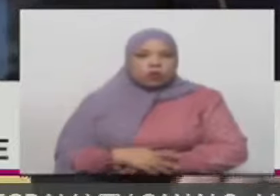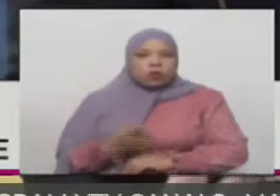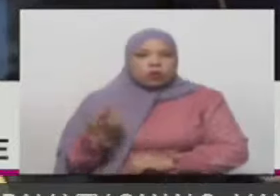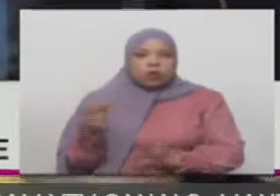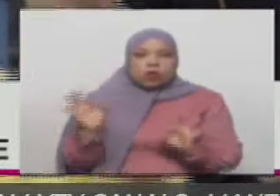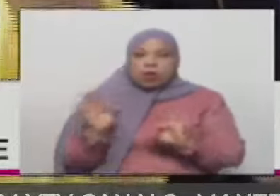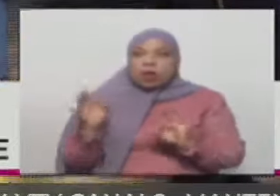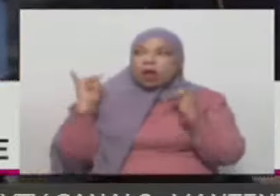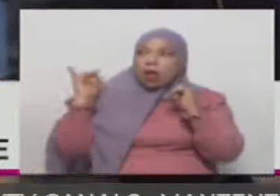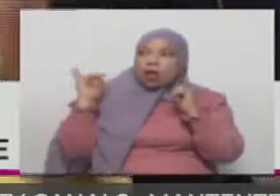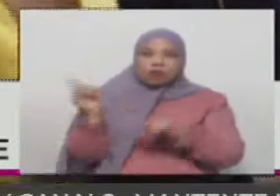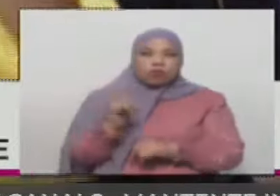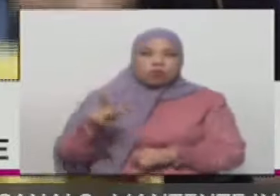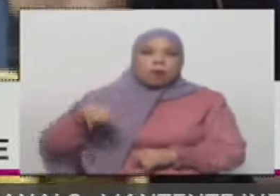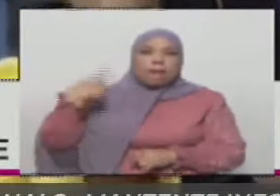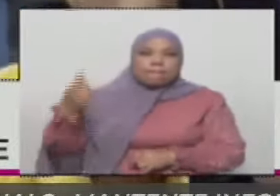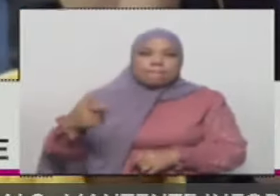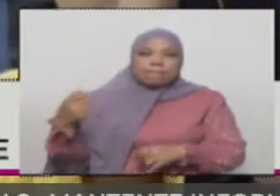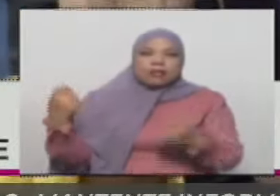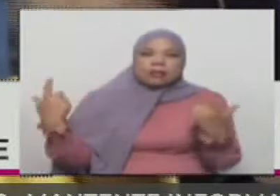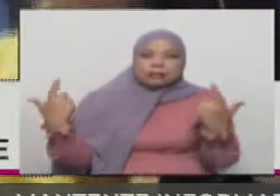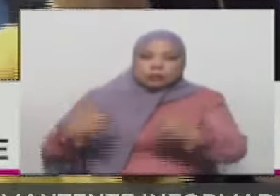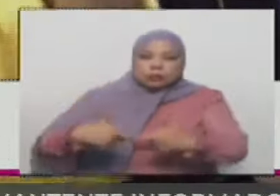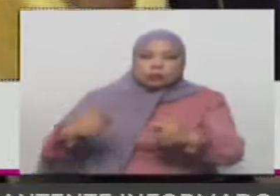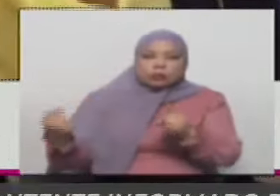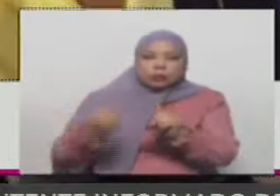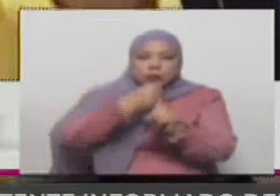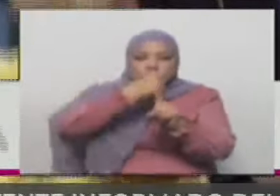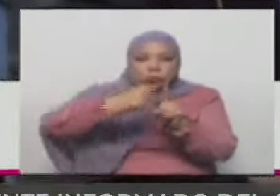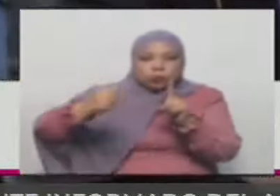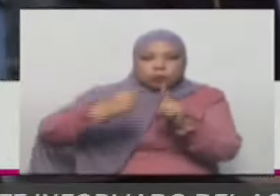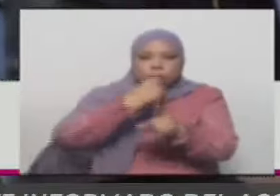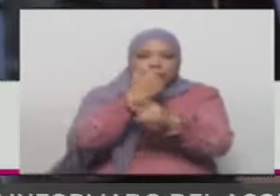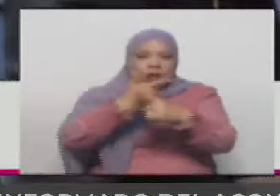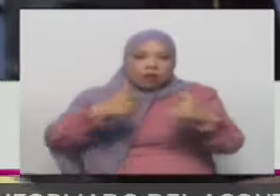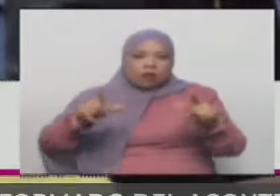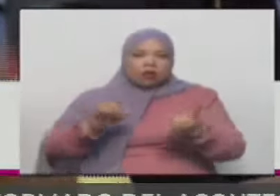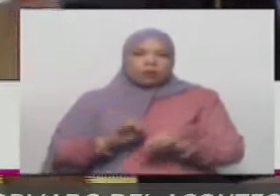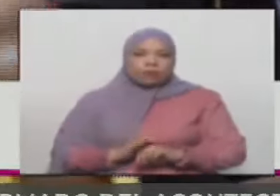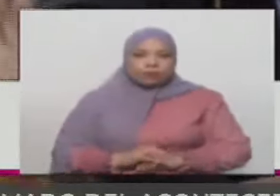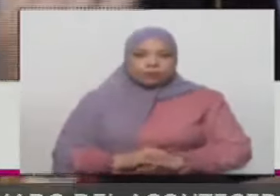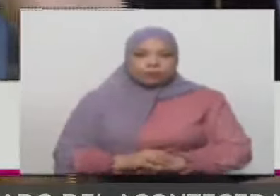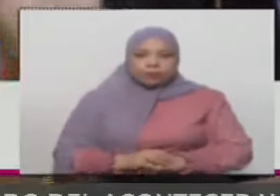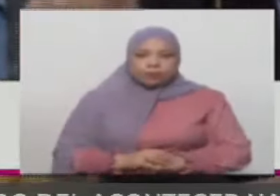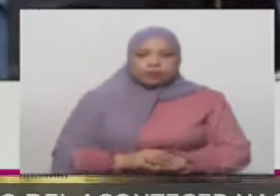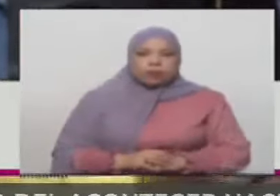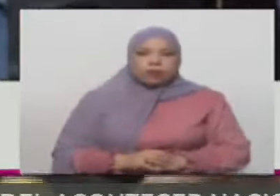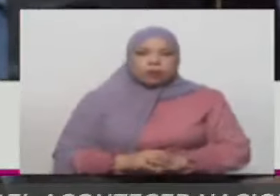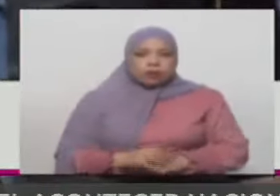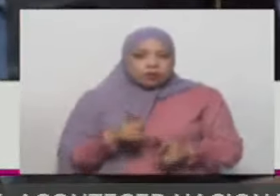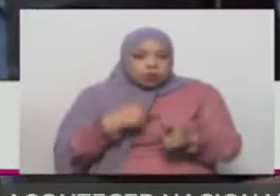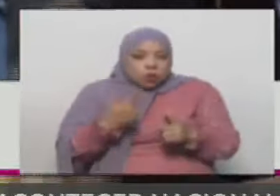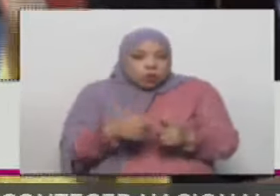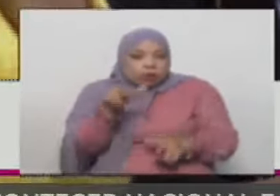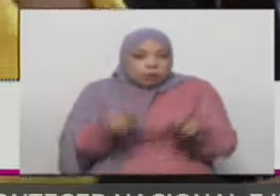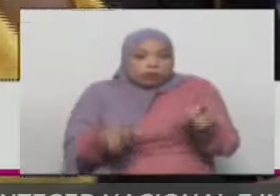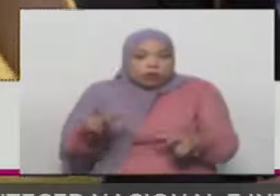guachafita, que mañana tenemos una gran batalla y vamos a vencer. Todos se recogieron,